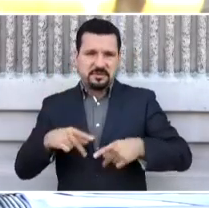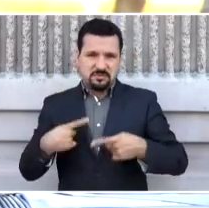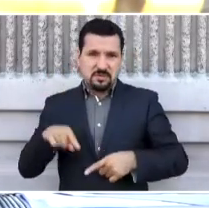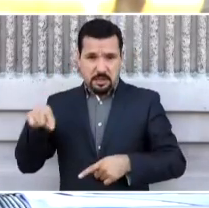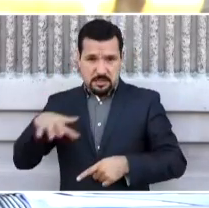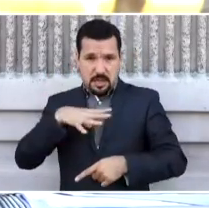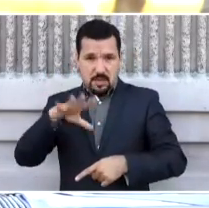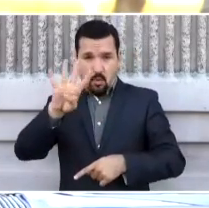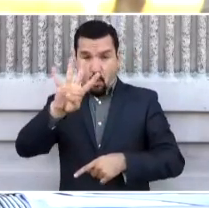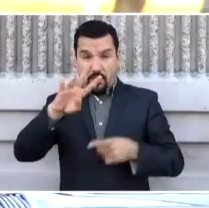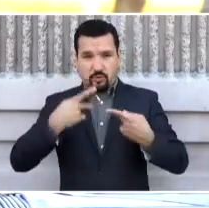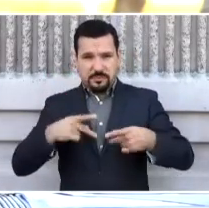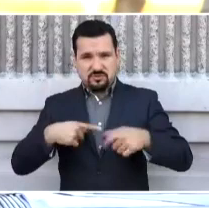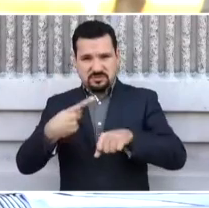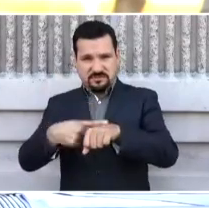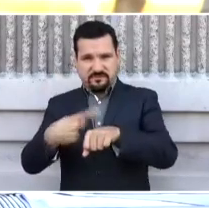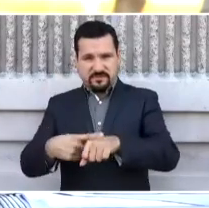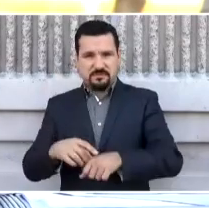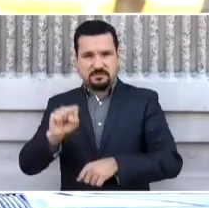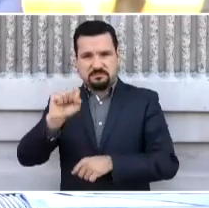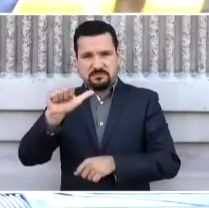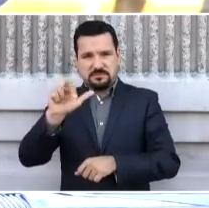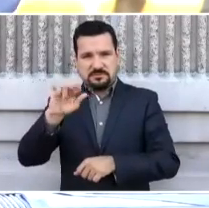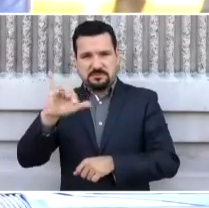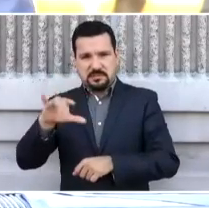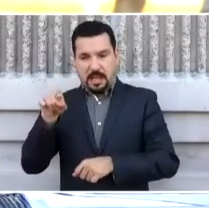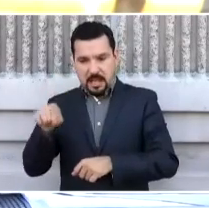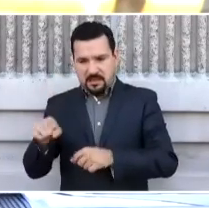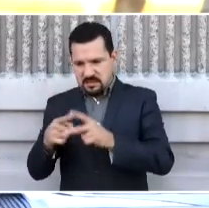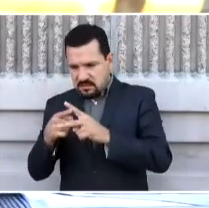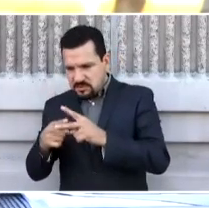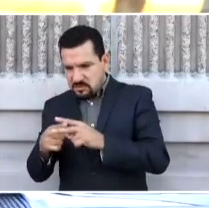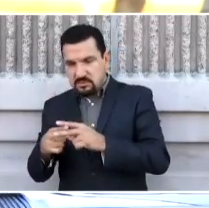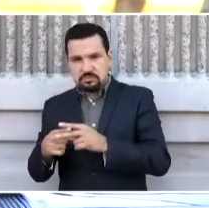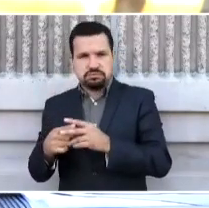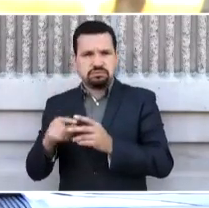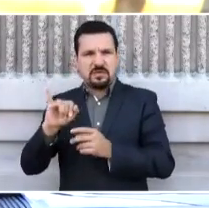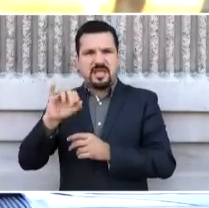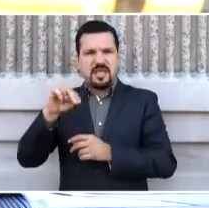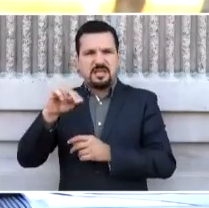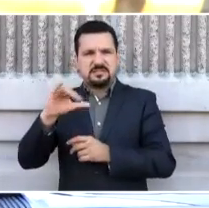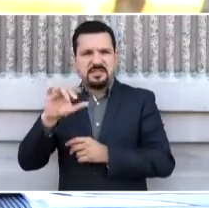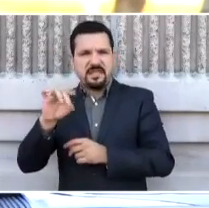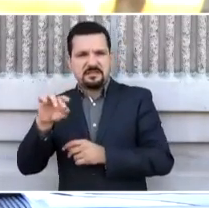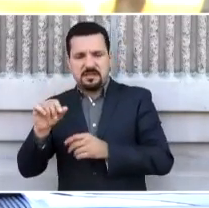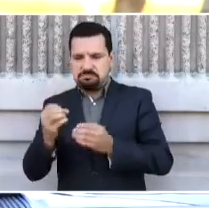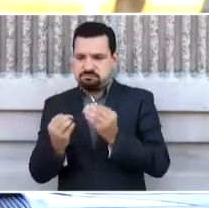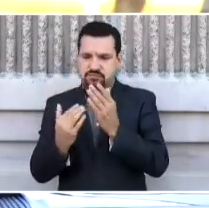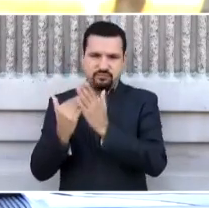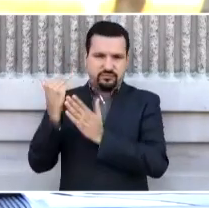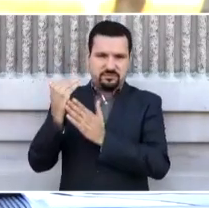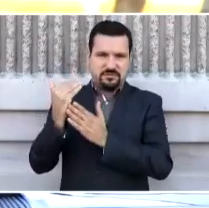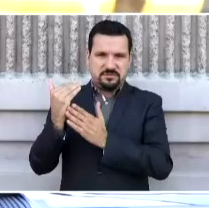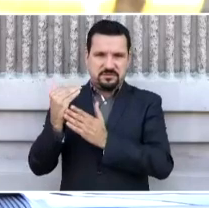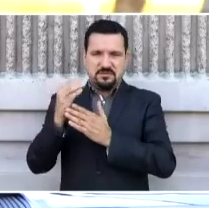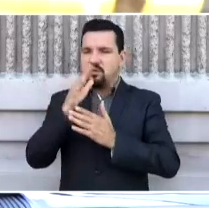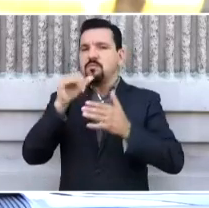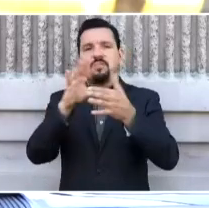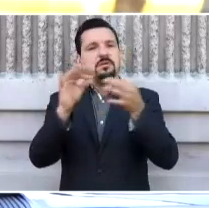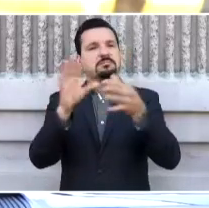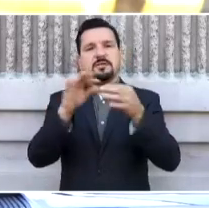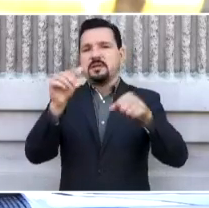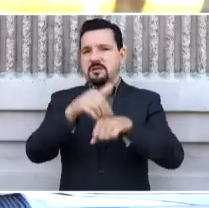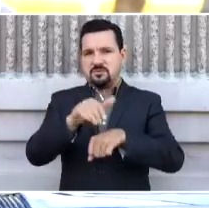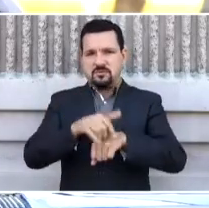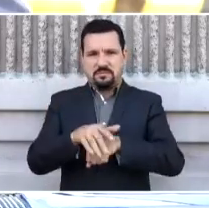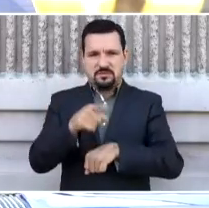casos. Entonces allí, al hacer la división, la incidencia sale muy alta. No voy a detallar el número para no